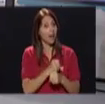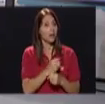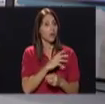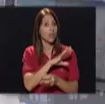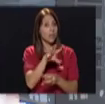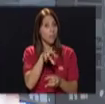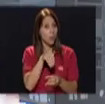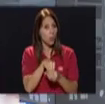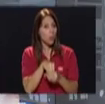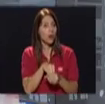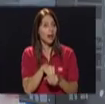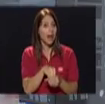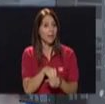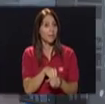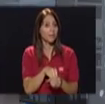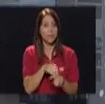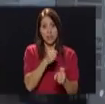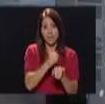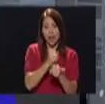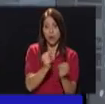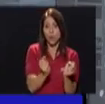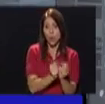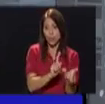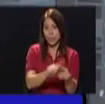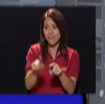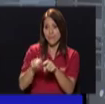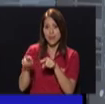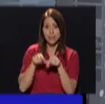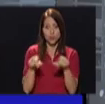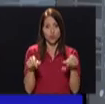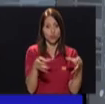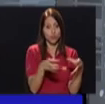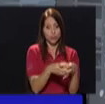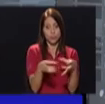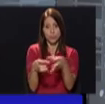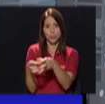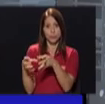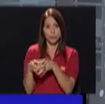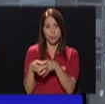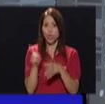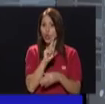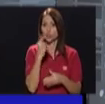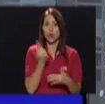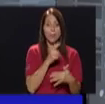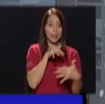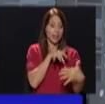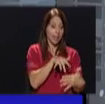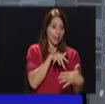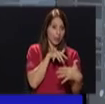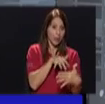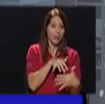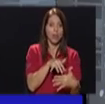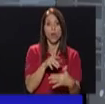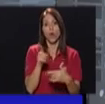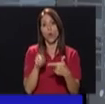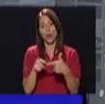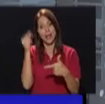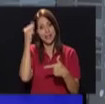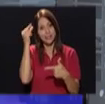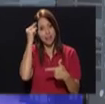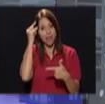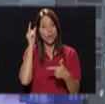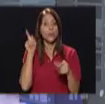pues me imagino que involucra el trabajo conjunto con diversos sectores, ¿verdad? No es solo la parte académica o